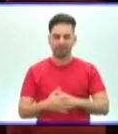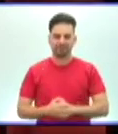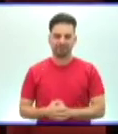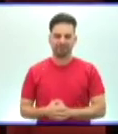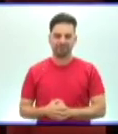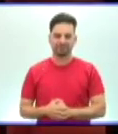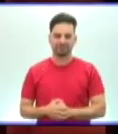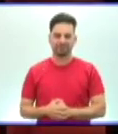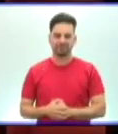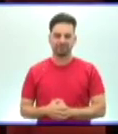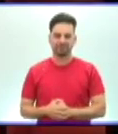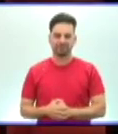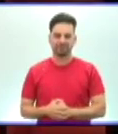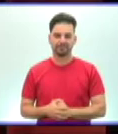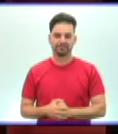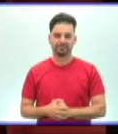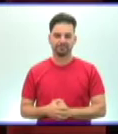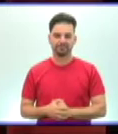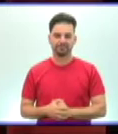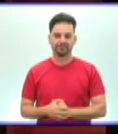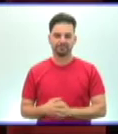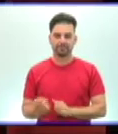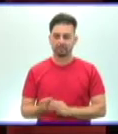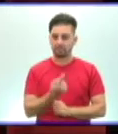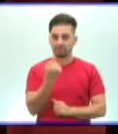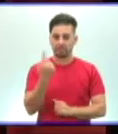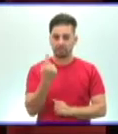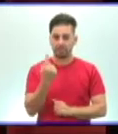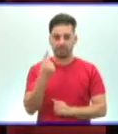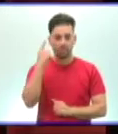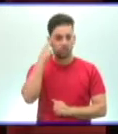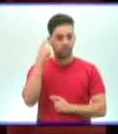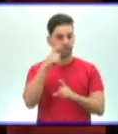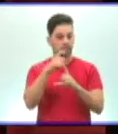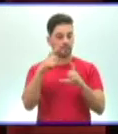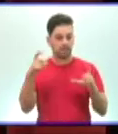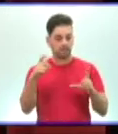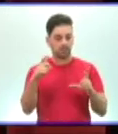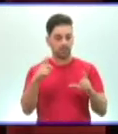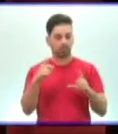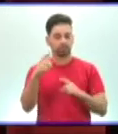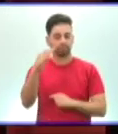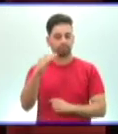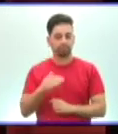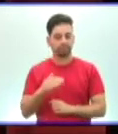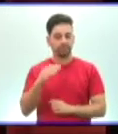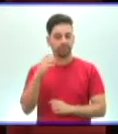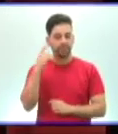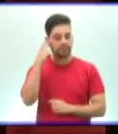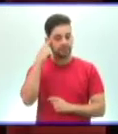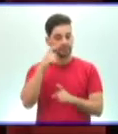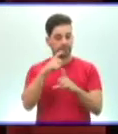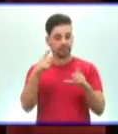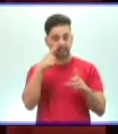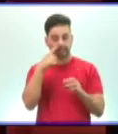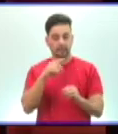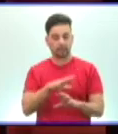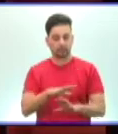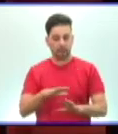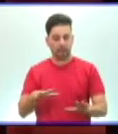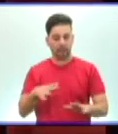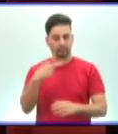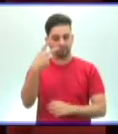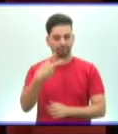Comencemos definiendo ciencia y ciencias naturales, elementos interesantes que dimos en la unidad